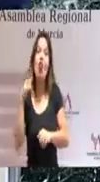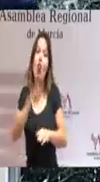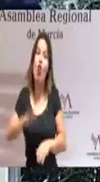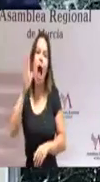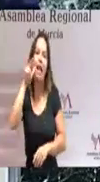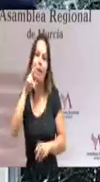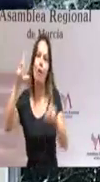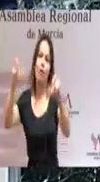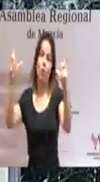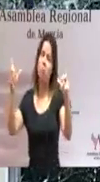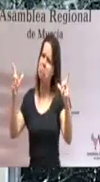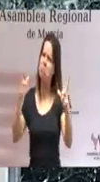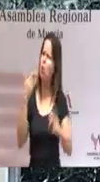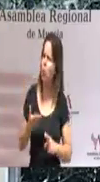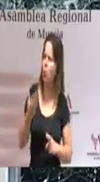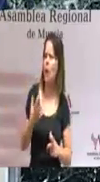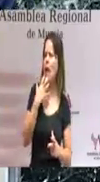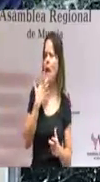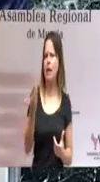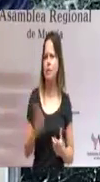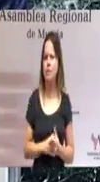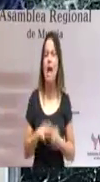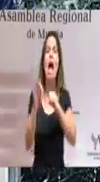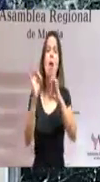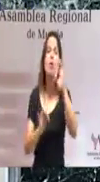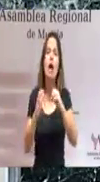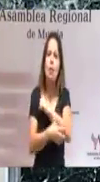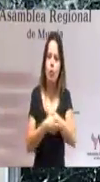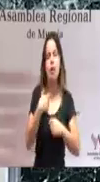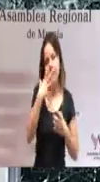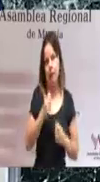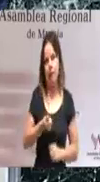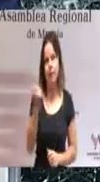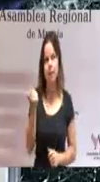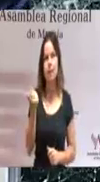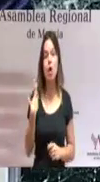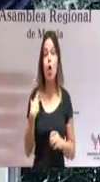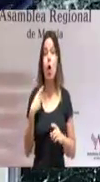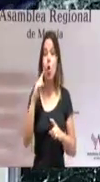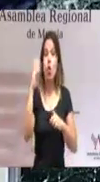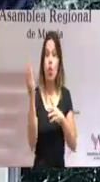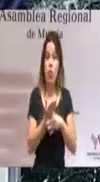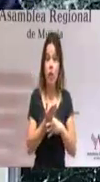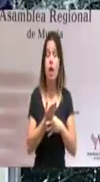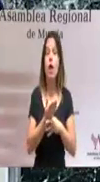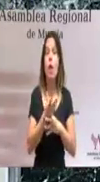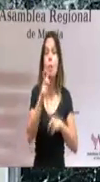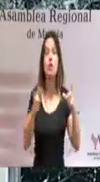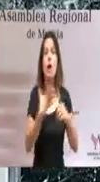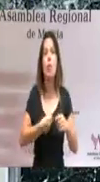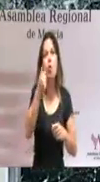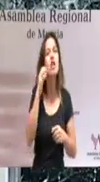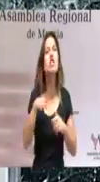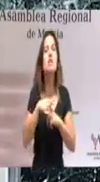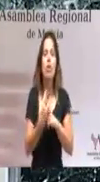foto. Significativo. Tasa de pobreza, y nos ponemos más serios. Un tercio de los murcianos se encuentra en situación de